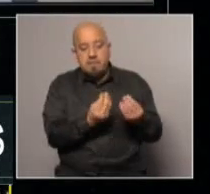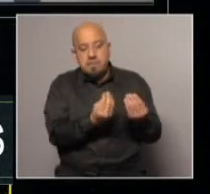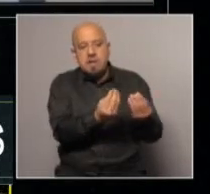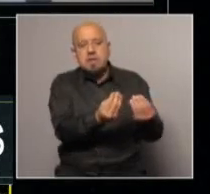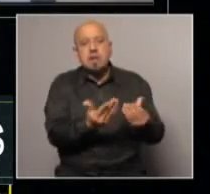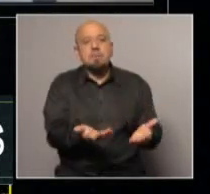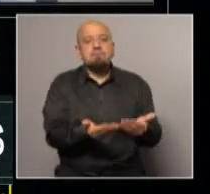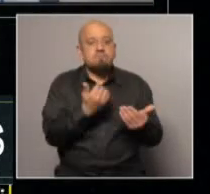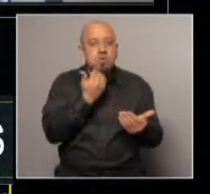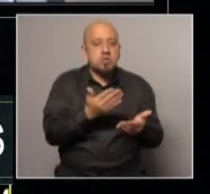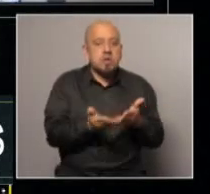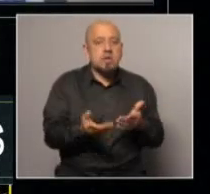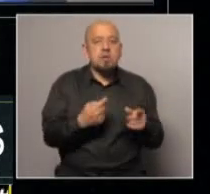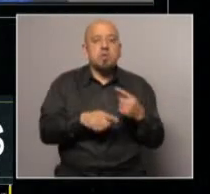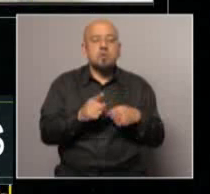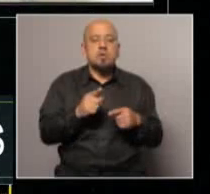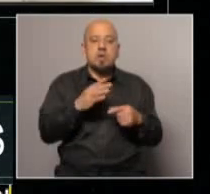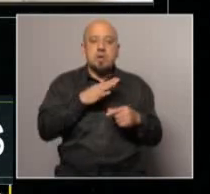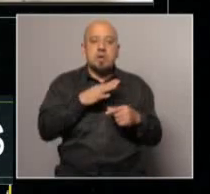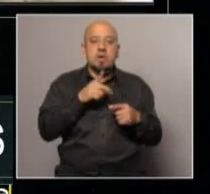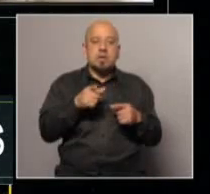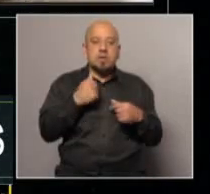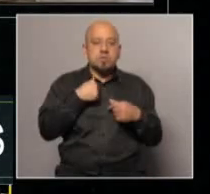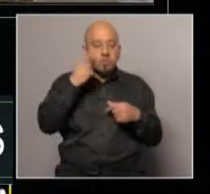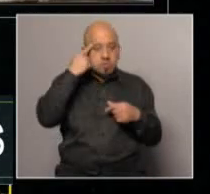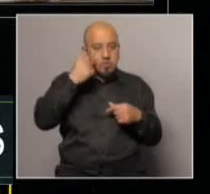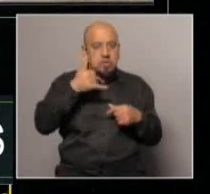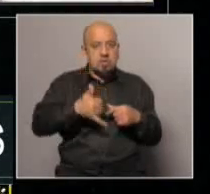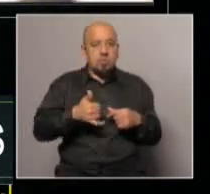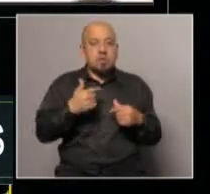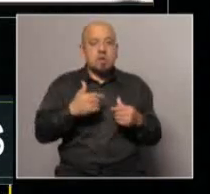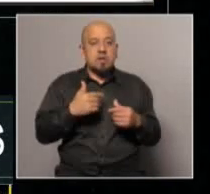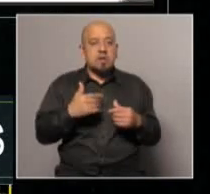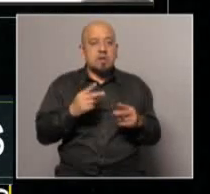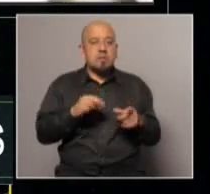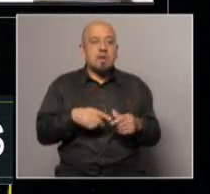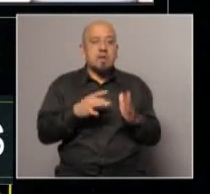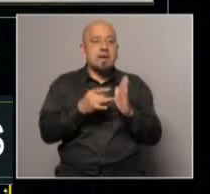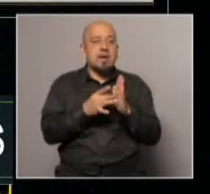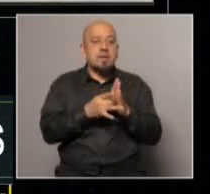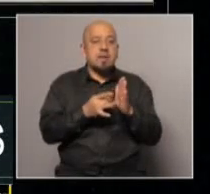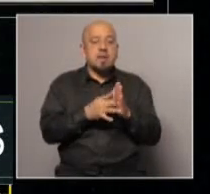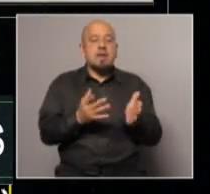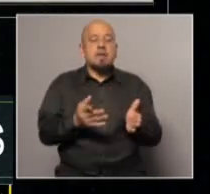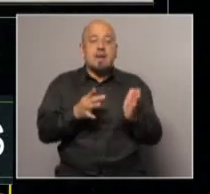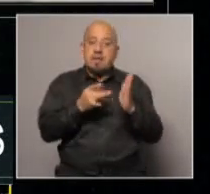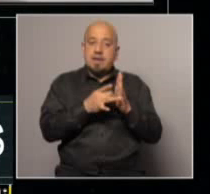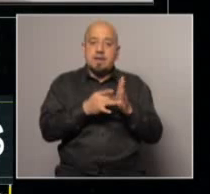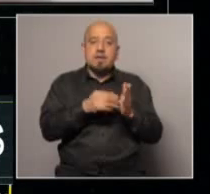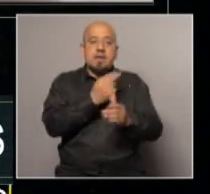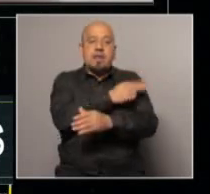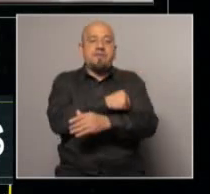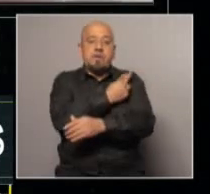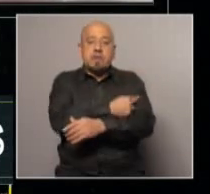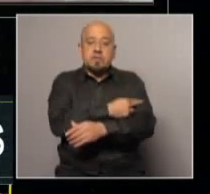haber, lo que tenemos es que apostar a la calidad farmacéutica. Yo creo eso, hay quien discute